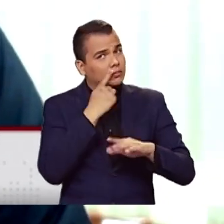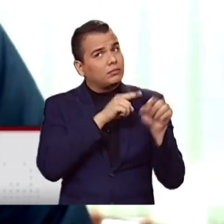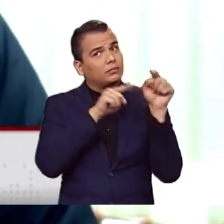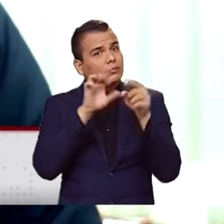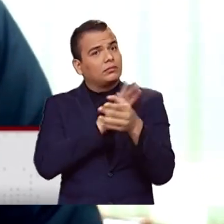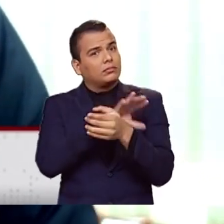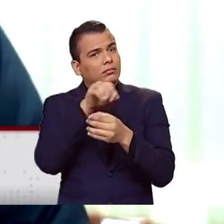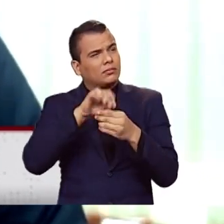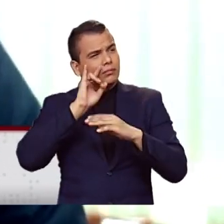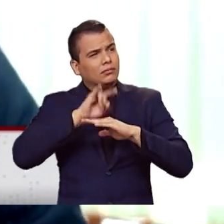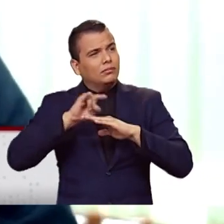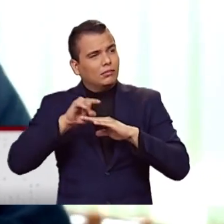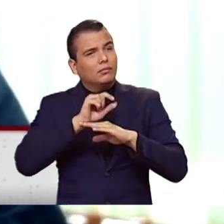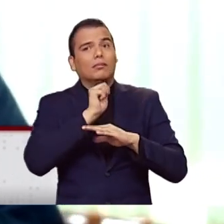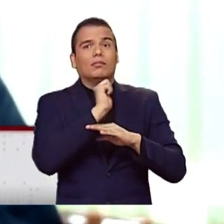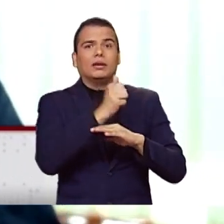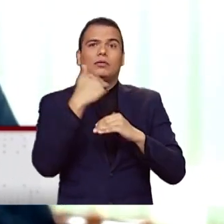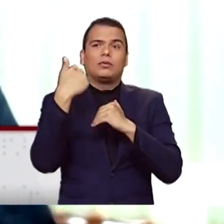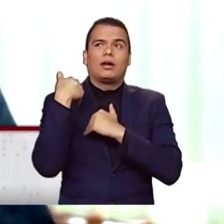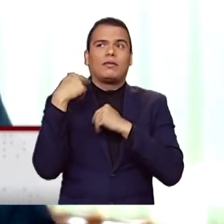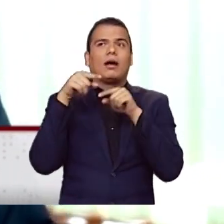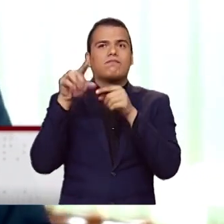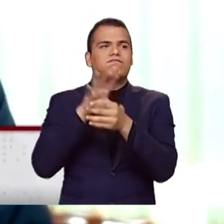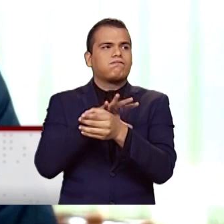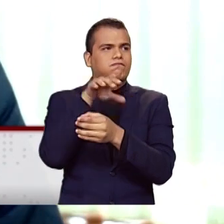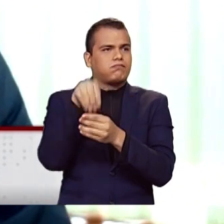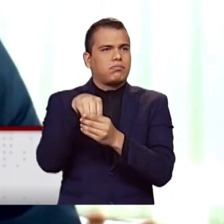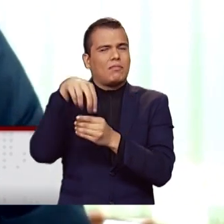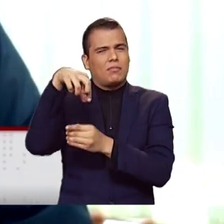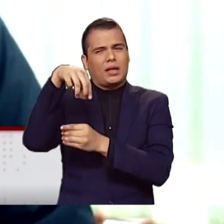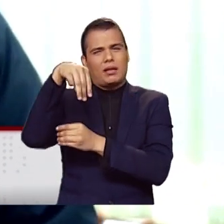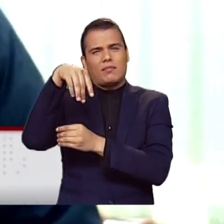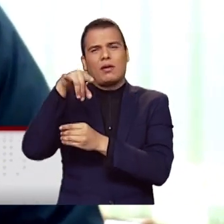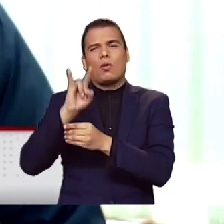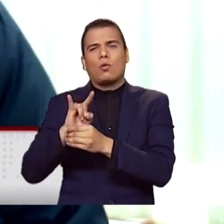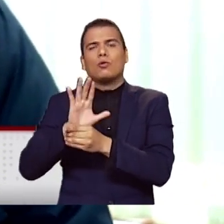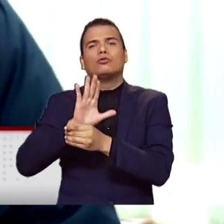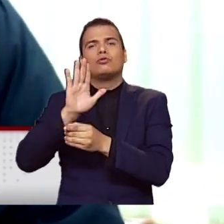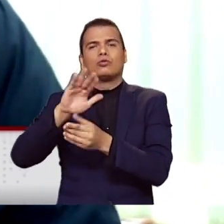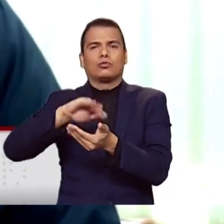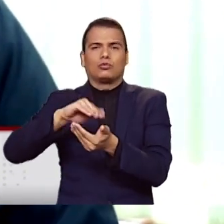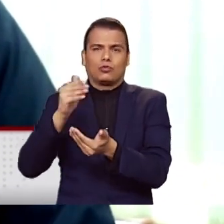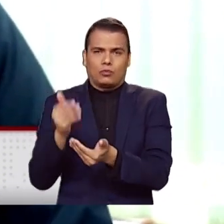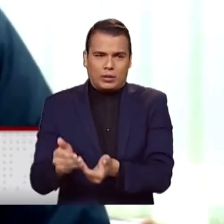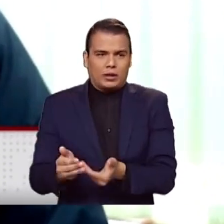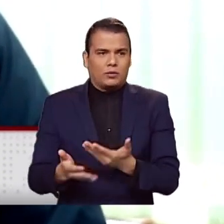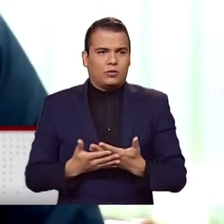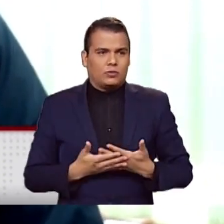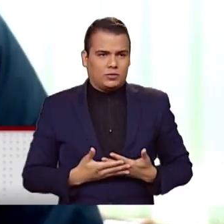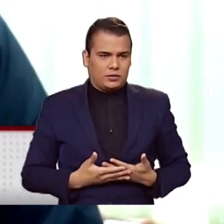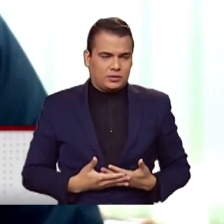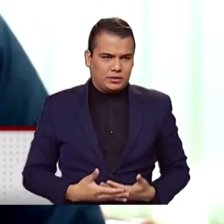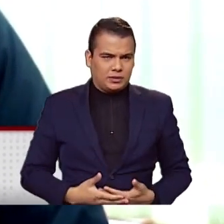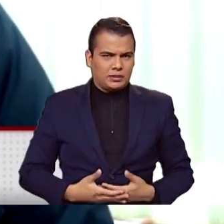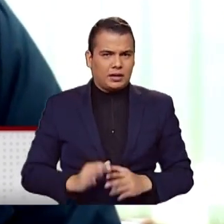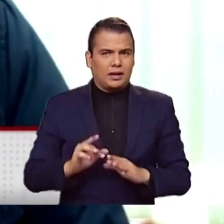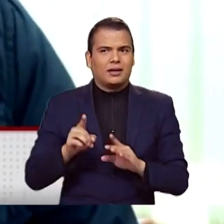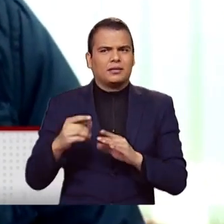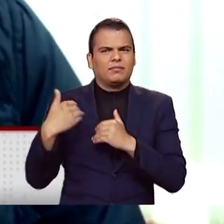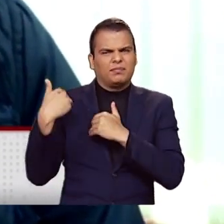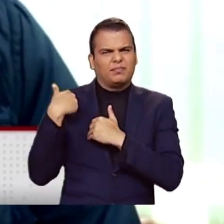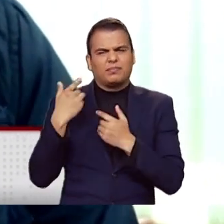hicimos al gobierno nacional de instalar el puesto de mando unificado en Tumaco para la costa pacífica, para